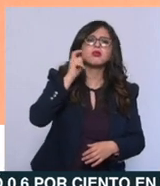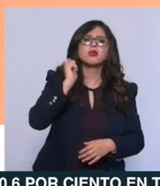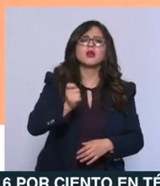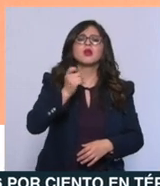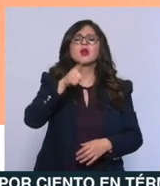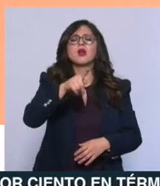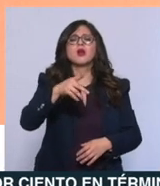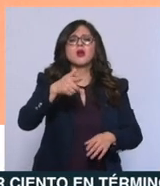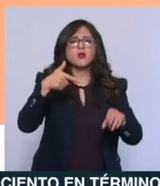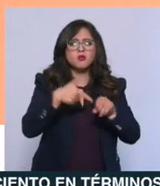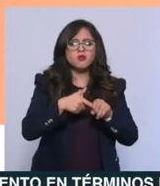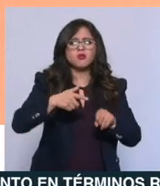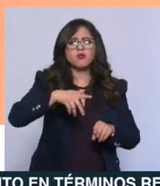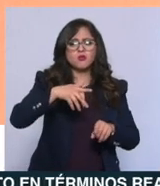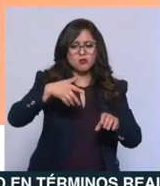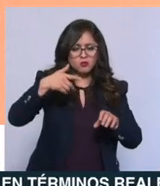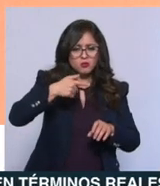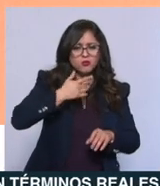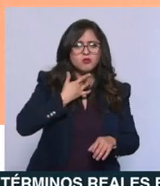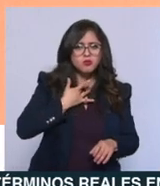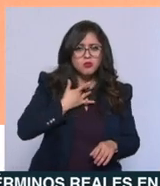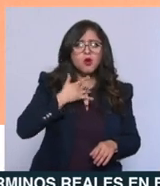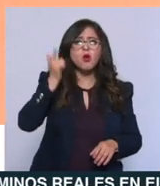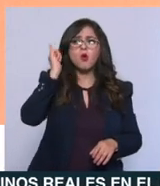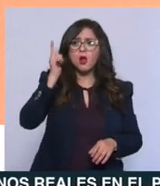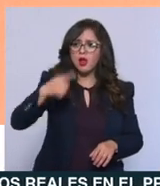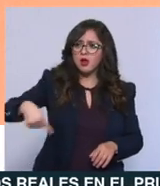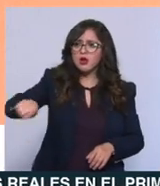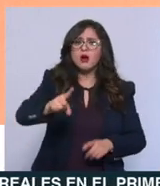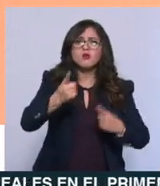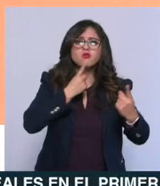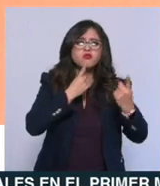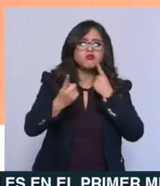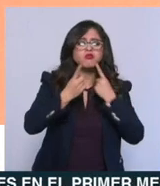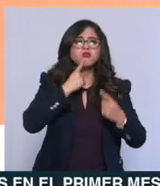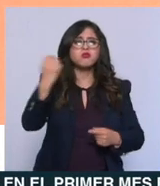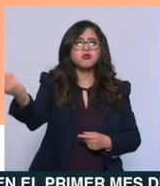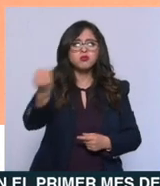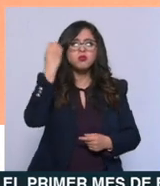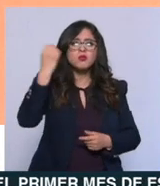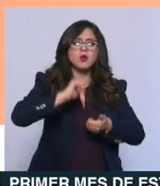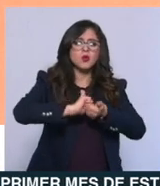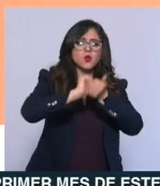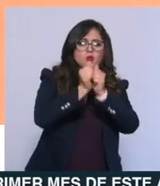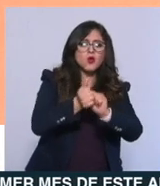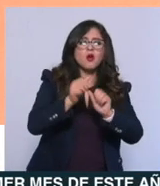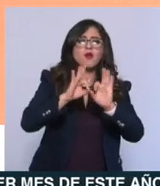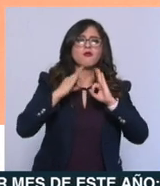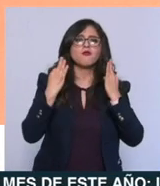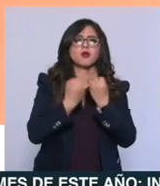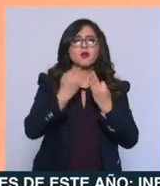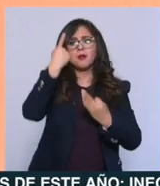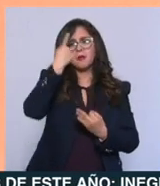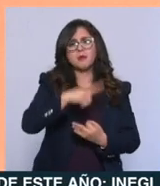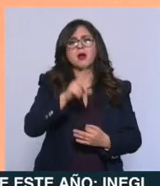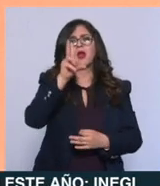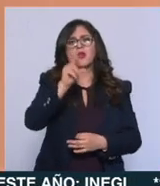combustibles? Esperemos que este seminario permita, al menos, poner en la mesa técnica el problema que